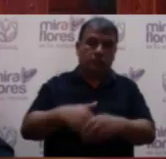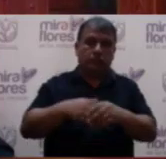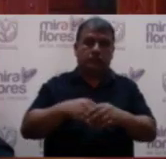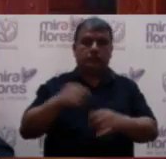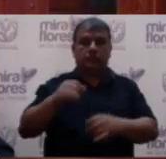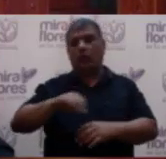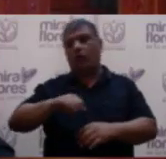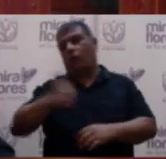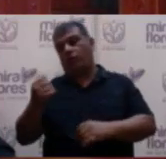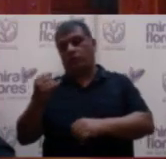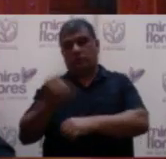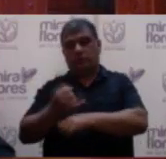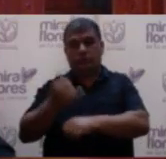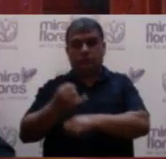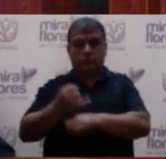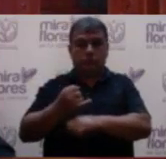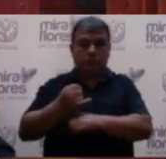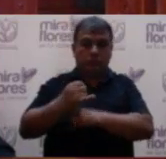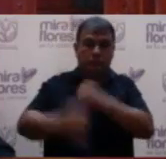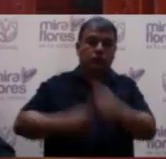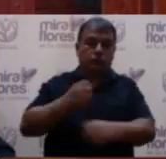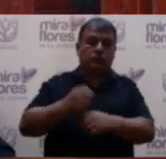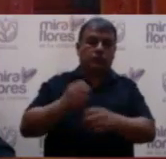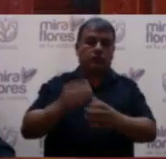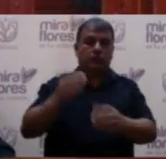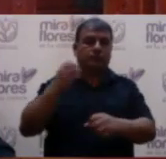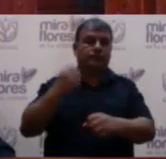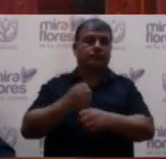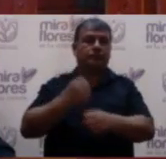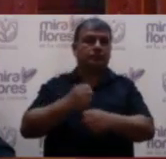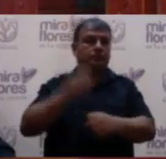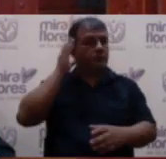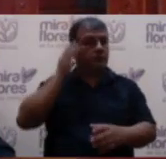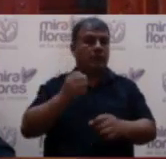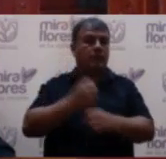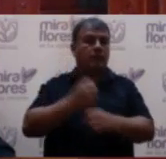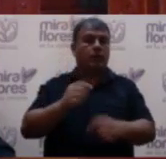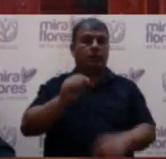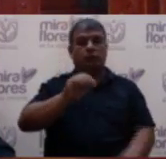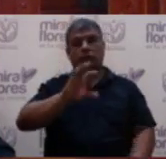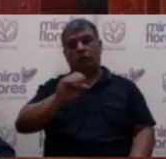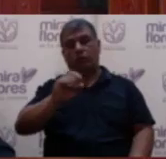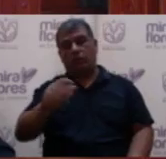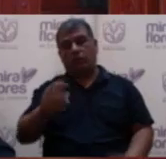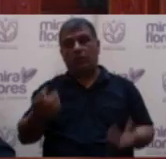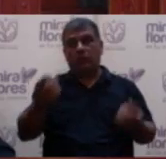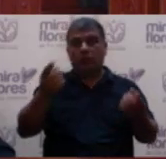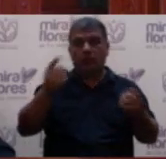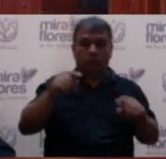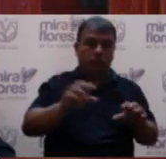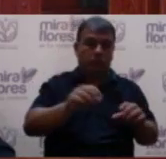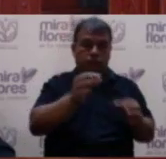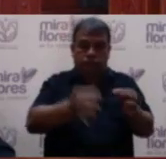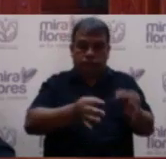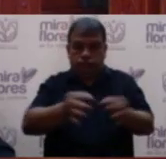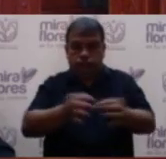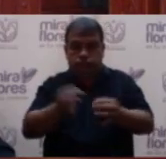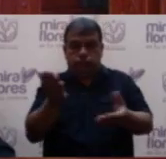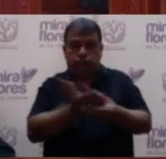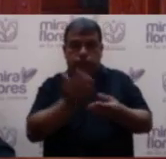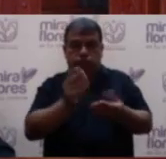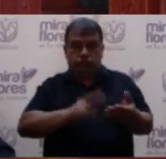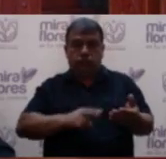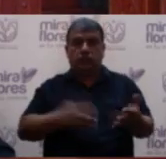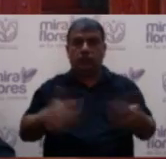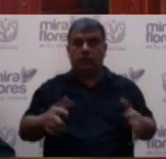interinstitucional entre la Municipalidad de Miraflores y Trabajando.com, Perú-SAC, de conformidad con las consideraciones expuestas en el presente